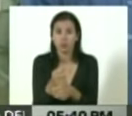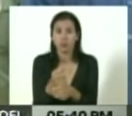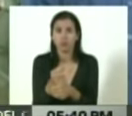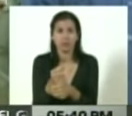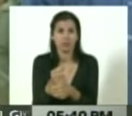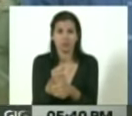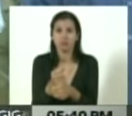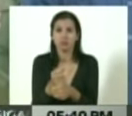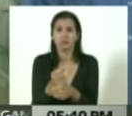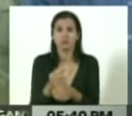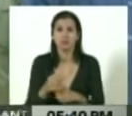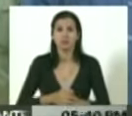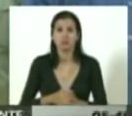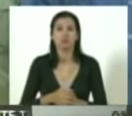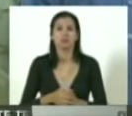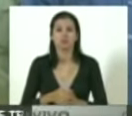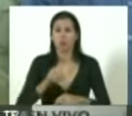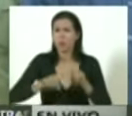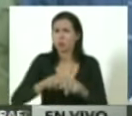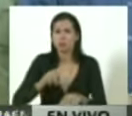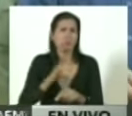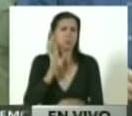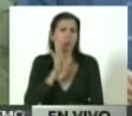un poco de irregularidades,